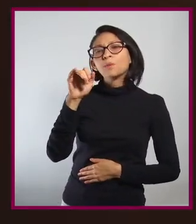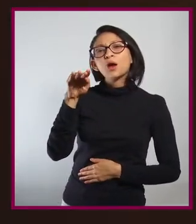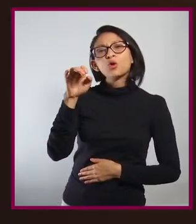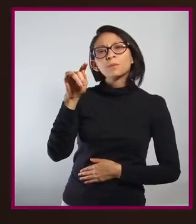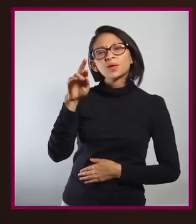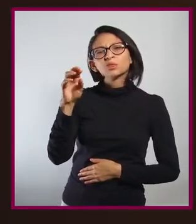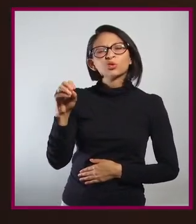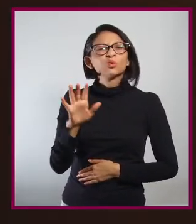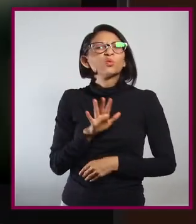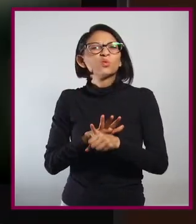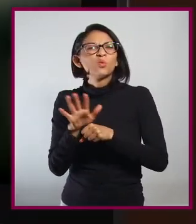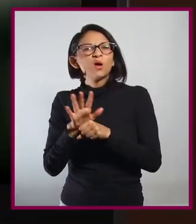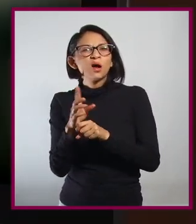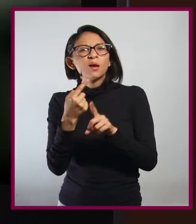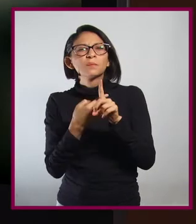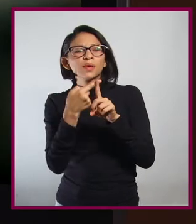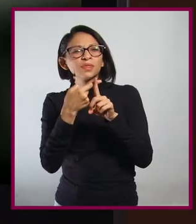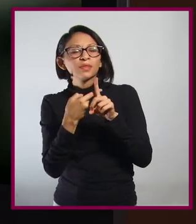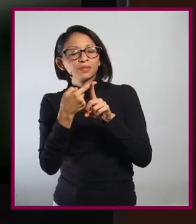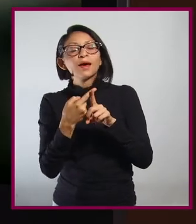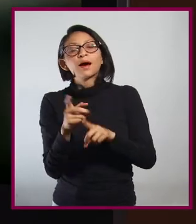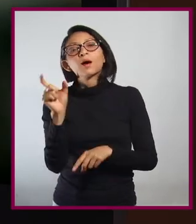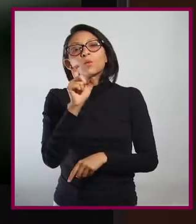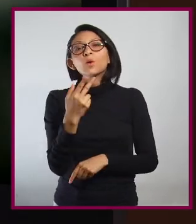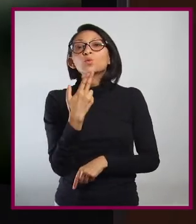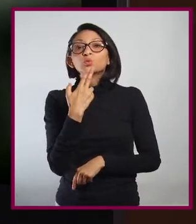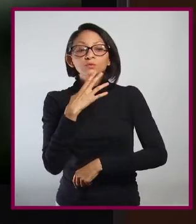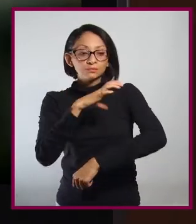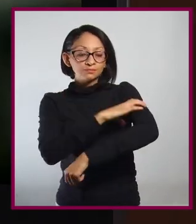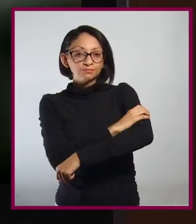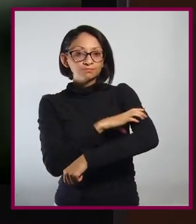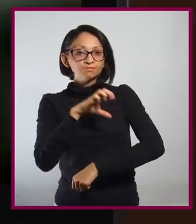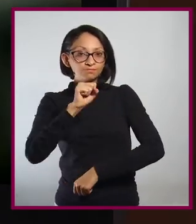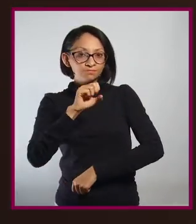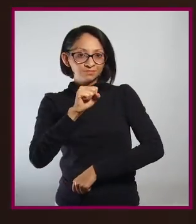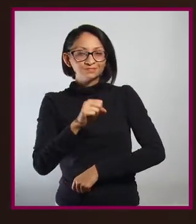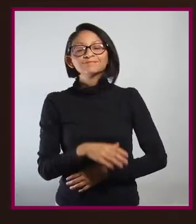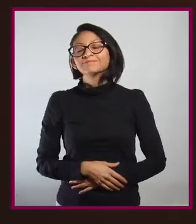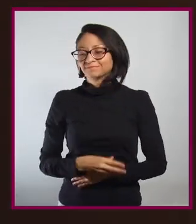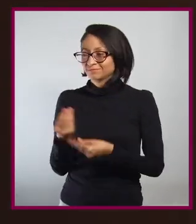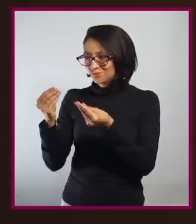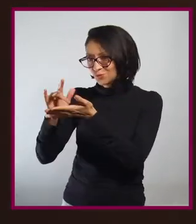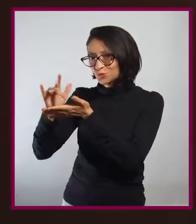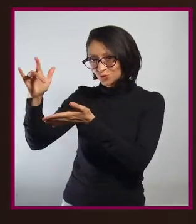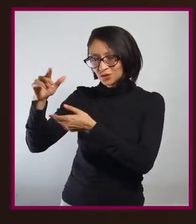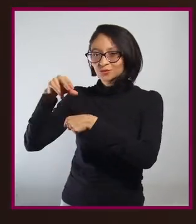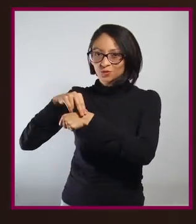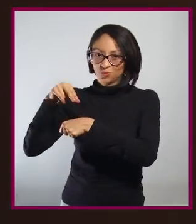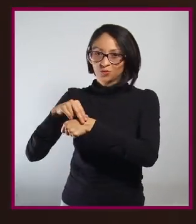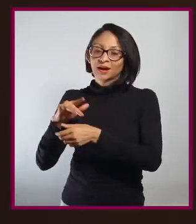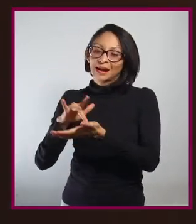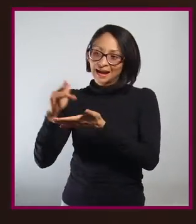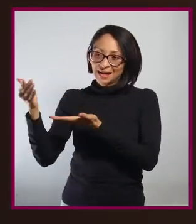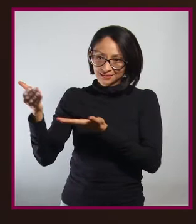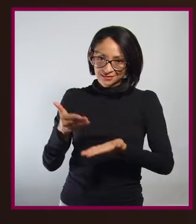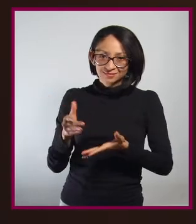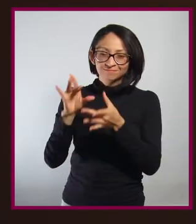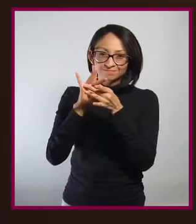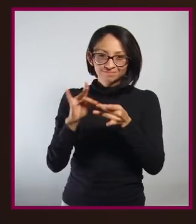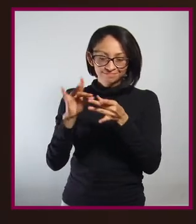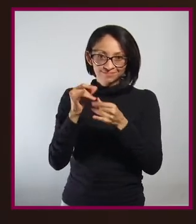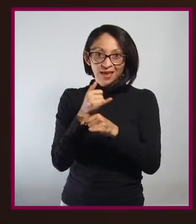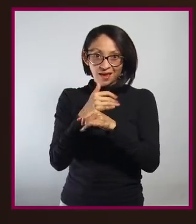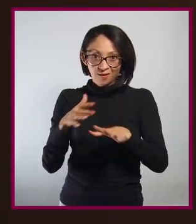un baumanómetro? Un baumanómetro es el equipo que se usa para medir la presión arterial. Doctor, pues muchísimas gracias una vez más por estar